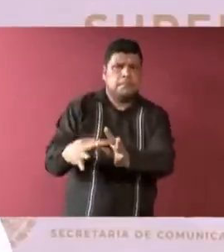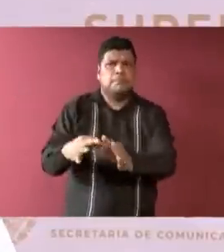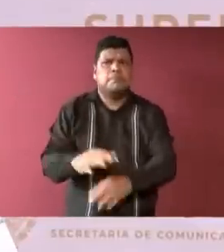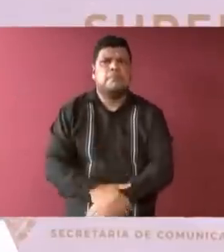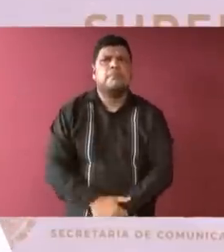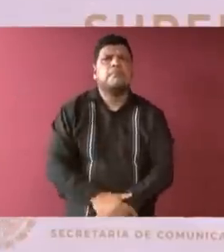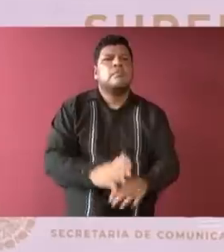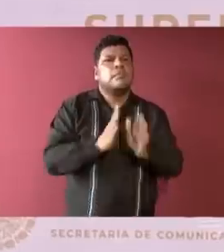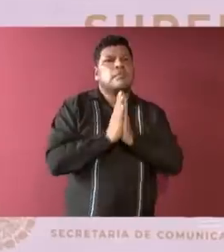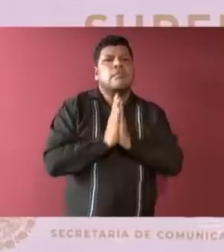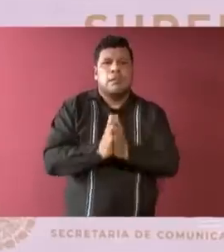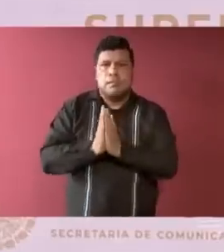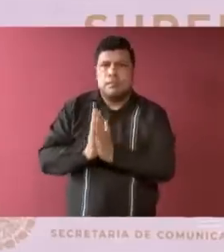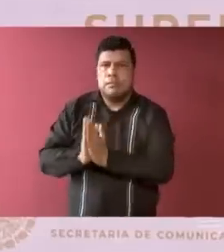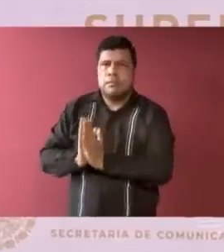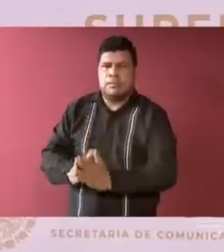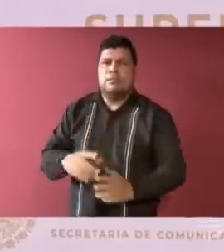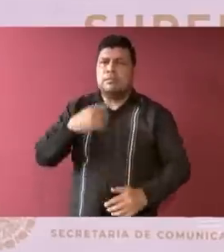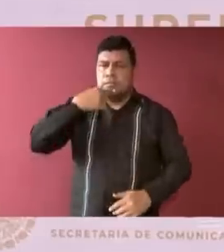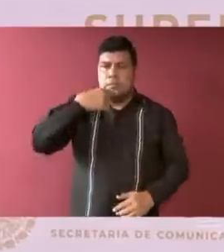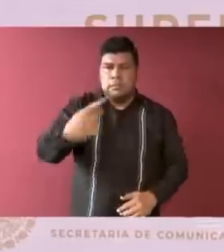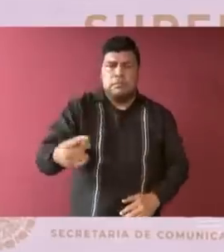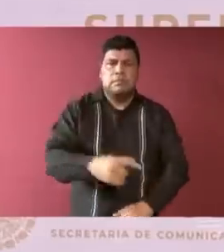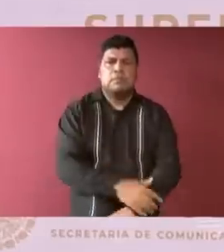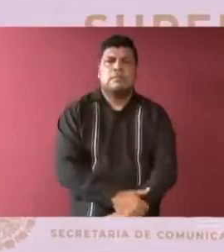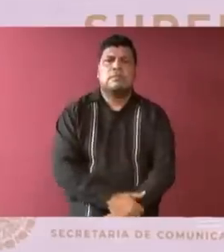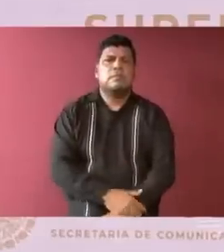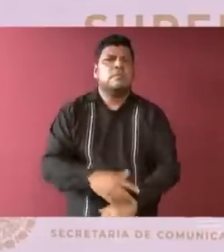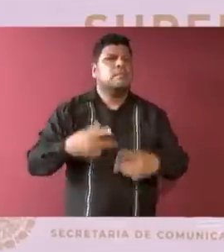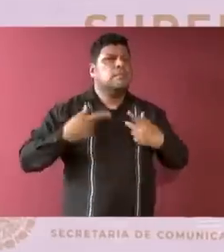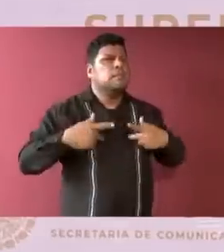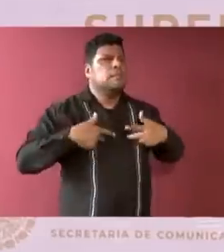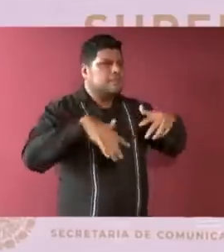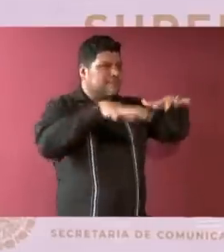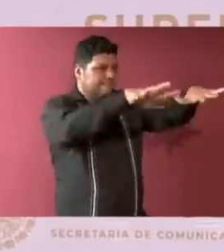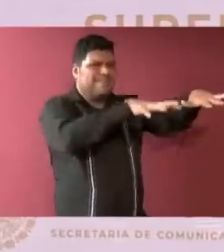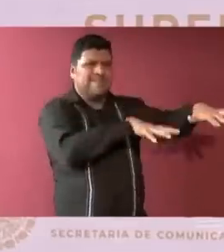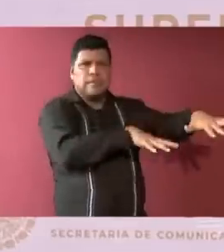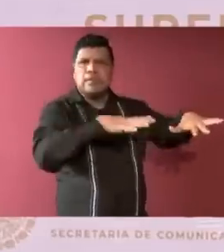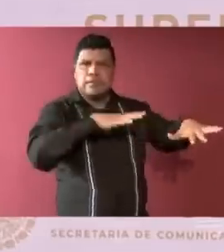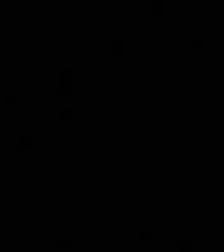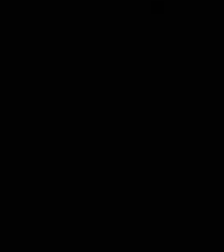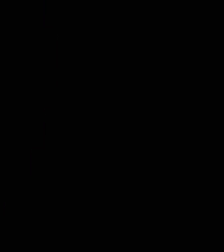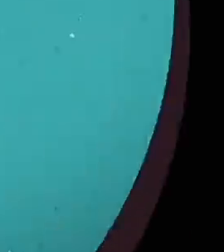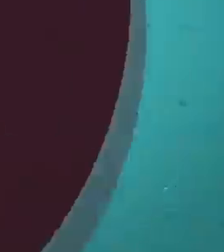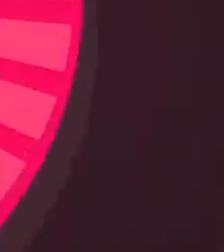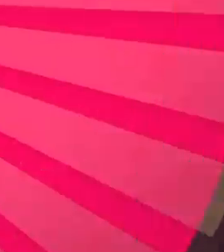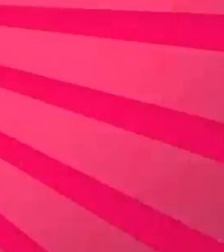presidente de México está trabajando por el bien de los mexicanos.